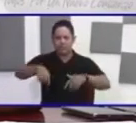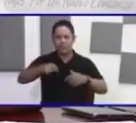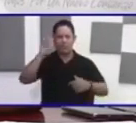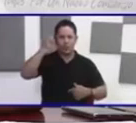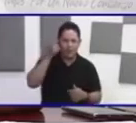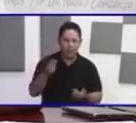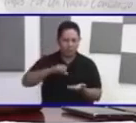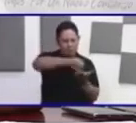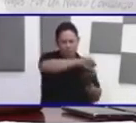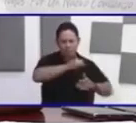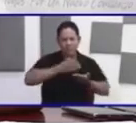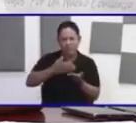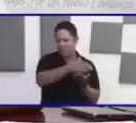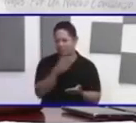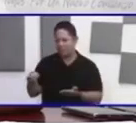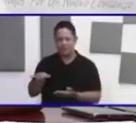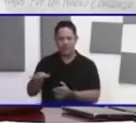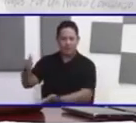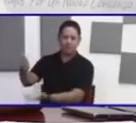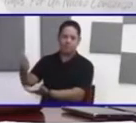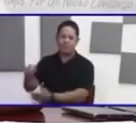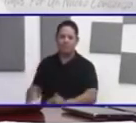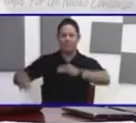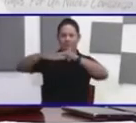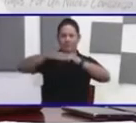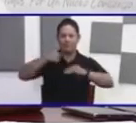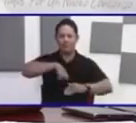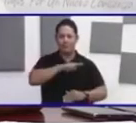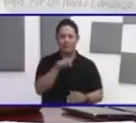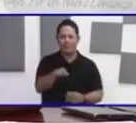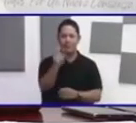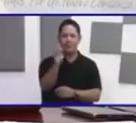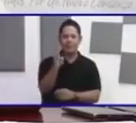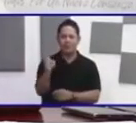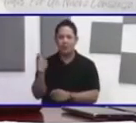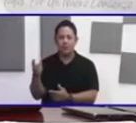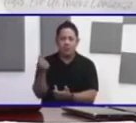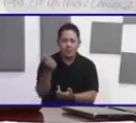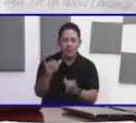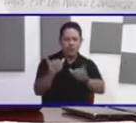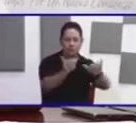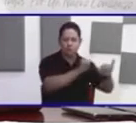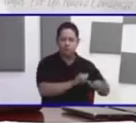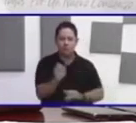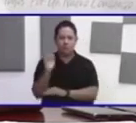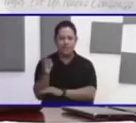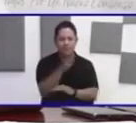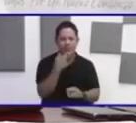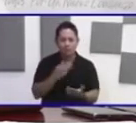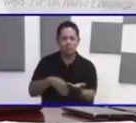territorial, sino también tener la disponibilidad en caja, es decir, en bancos de los recursos, del dinero, para poder cumplir con